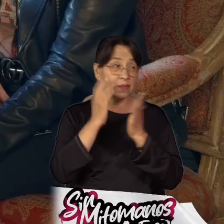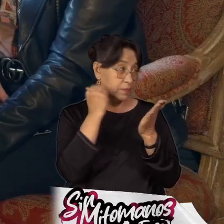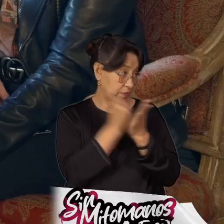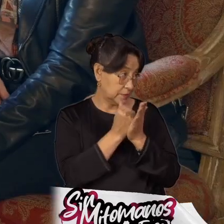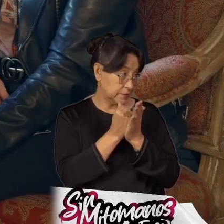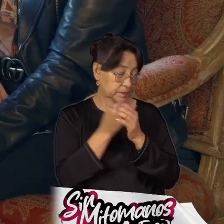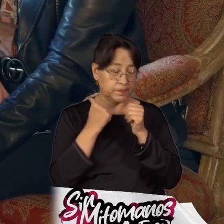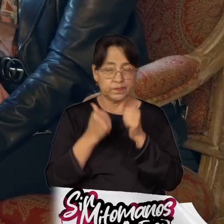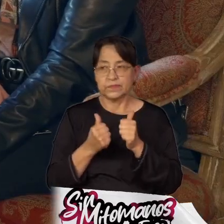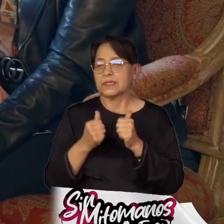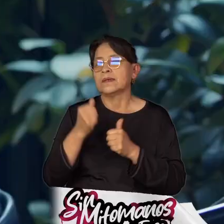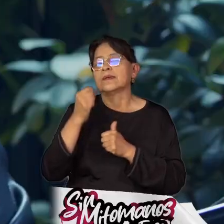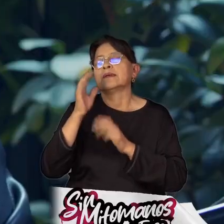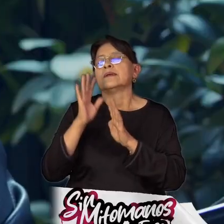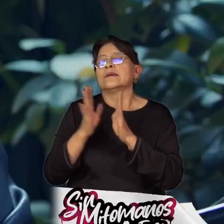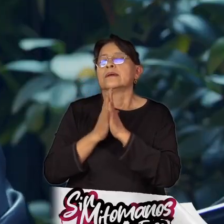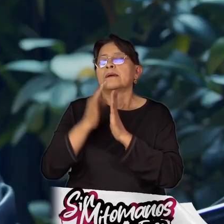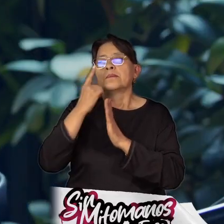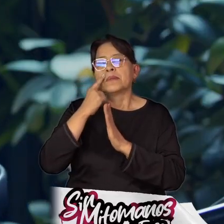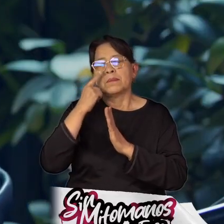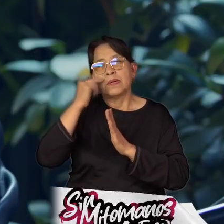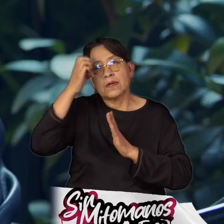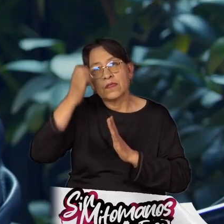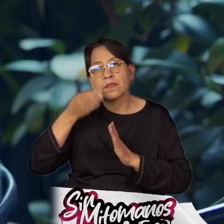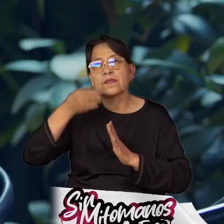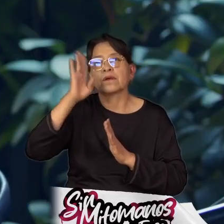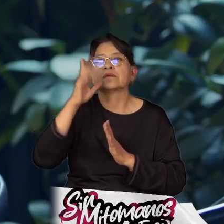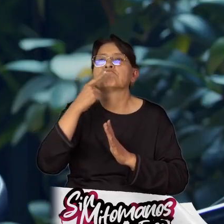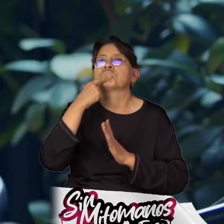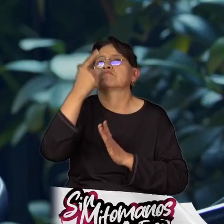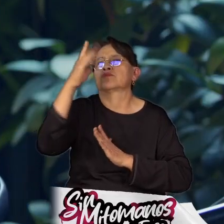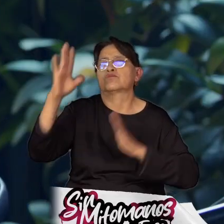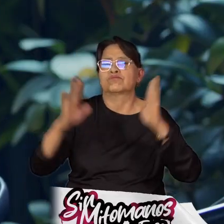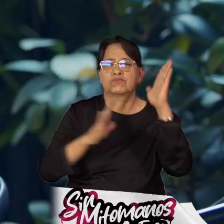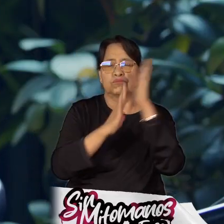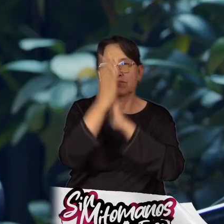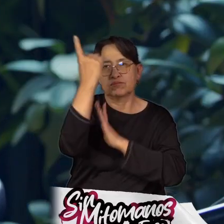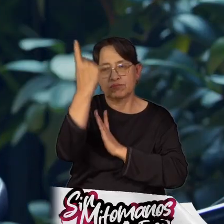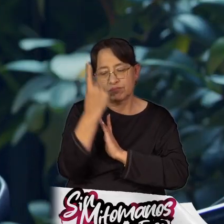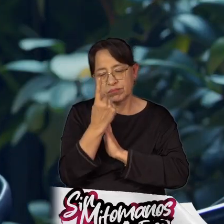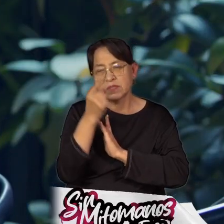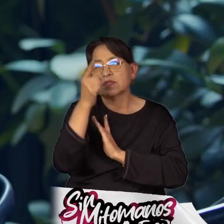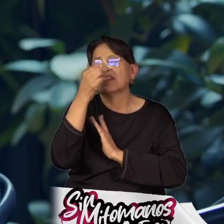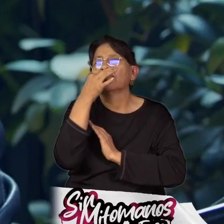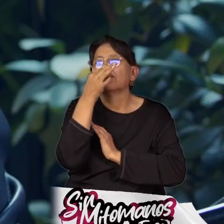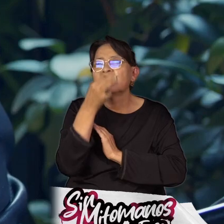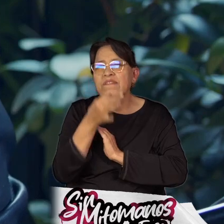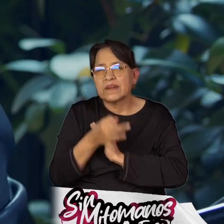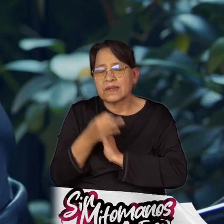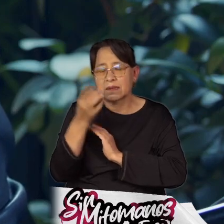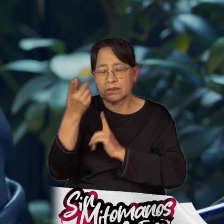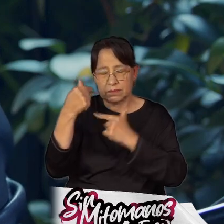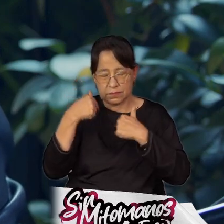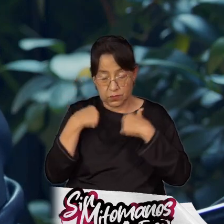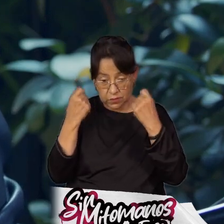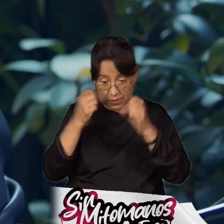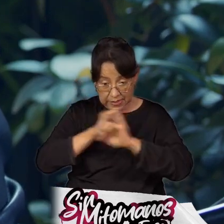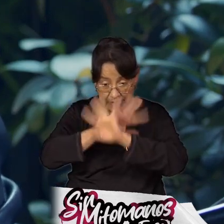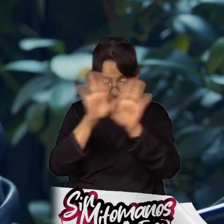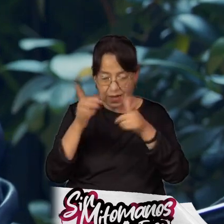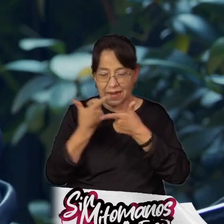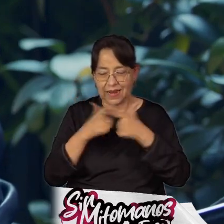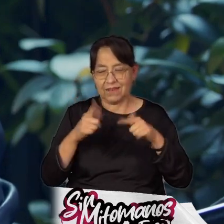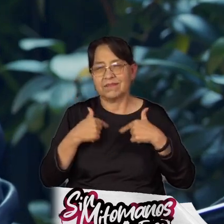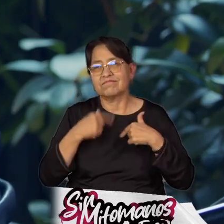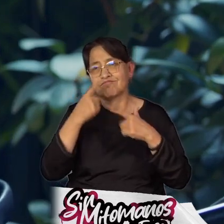orar. Amén. Amén. Padre, nosotros te damos gracias por este tiempo y declaramos tu presencia en medio nuestro. Tu verdad nos hace libres,